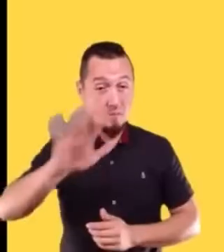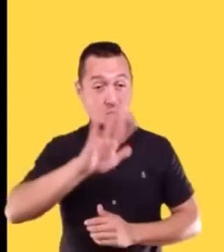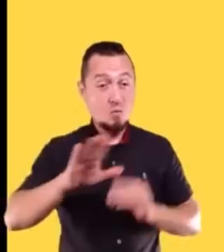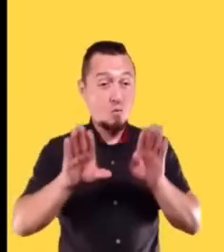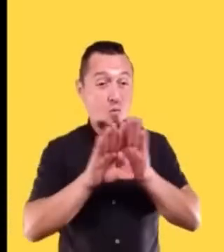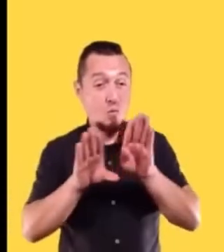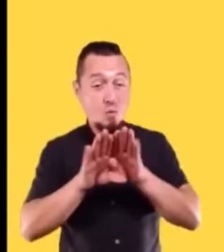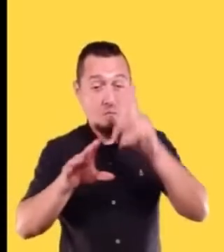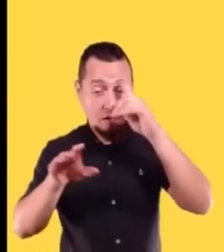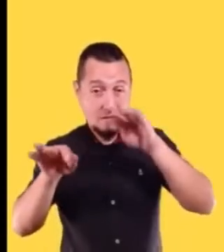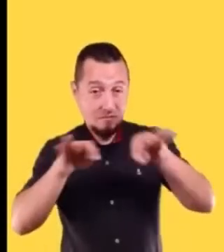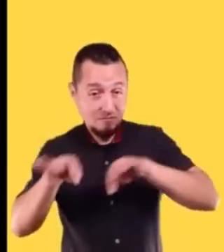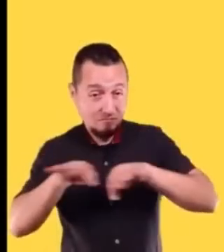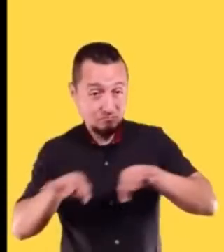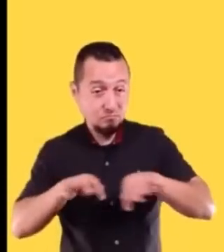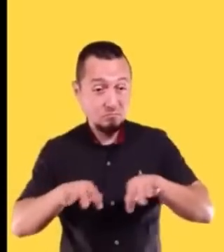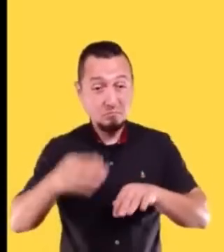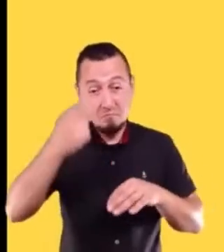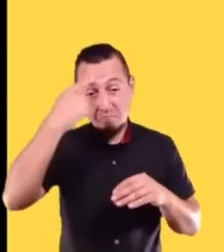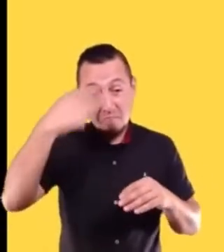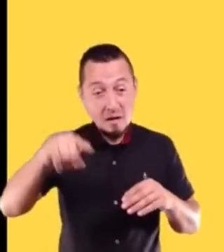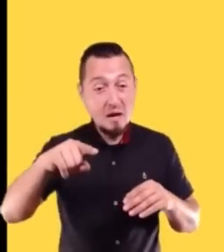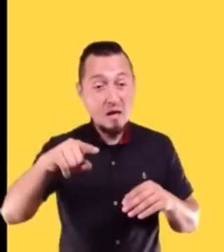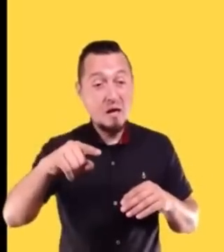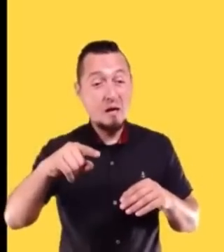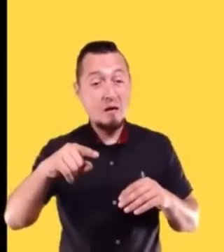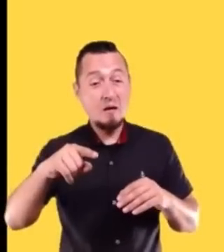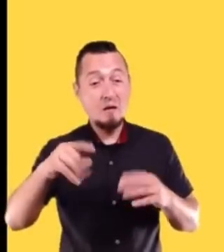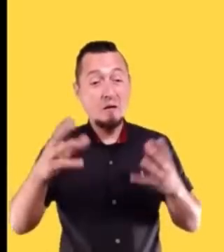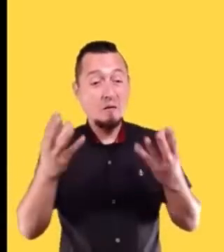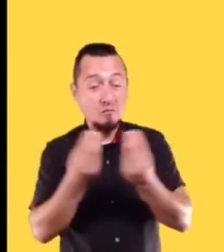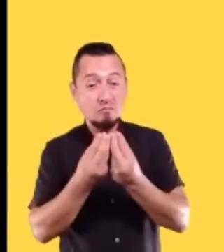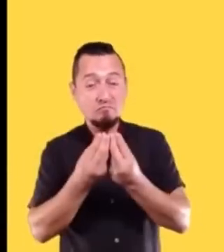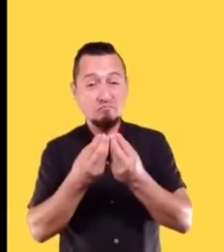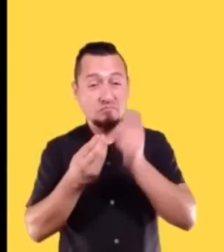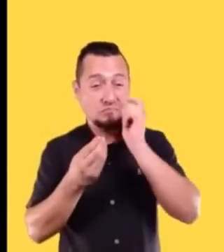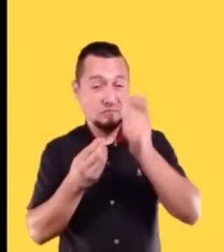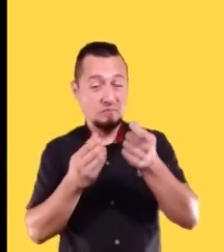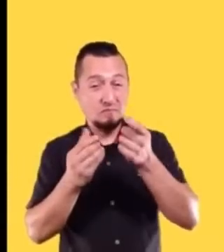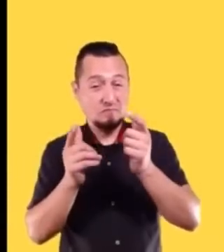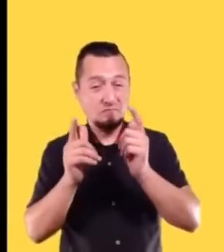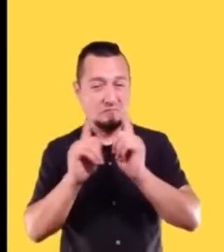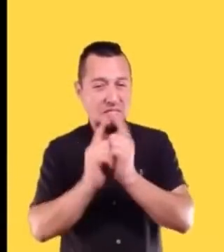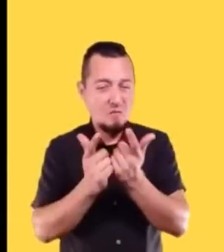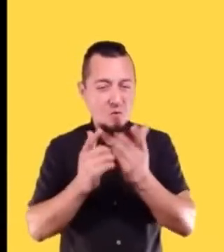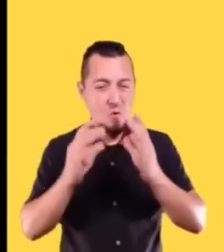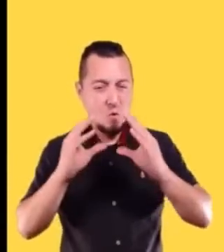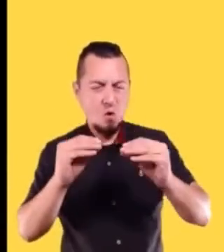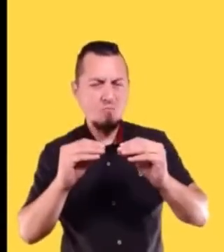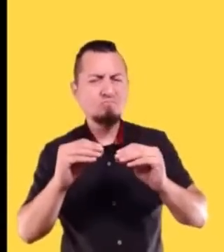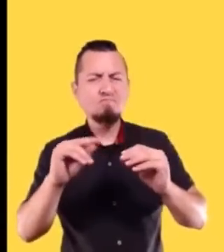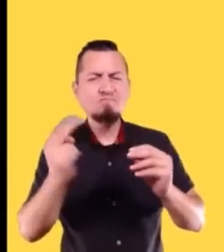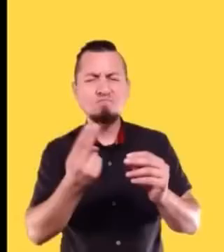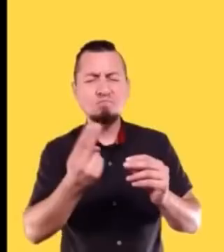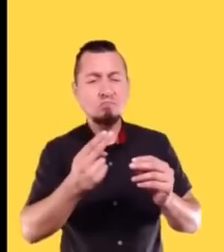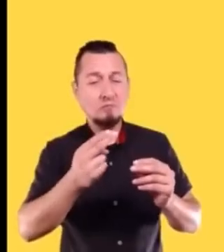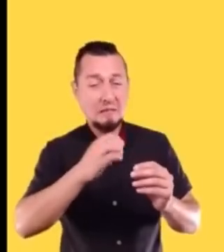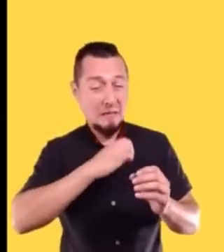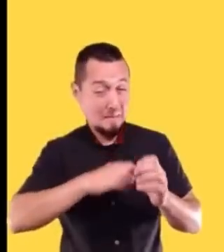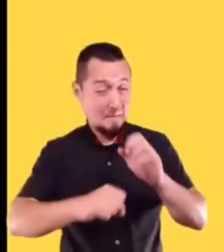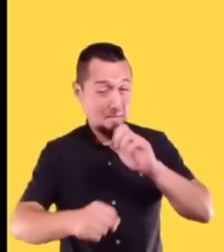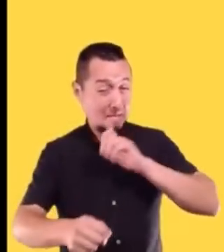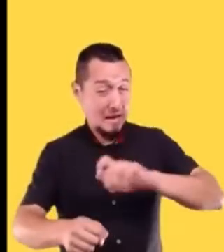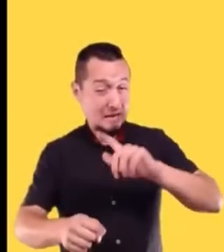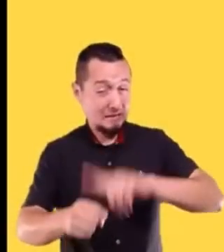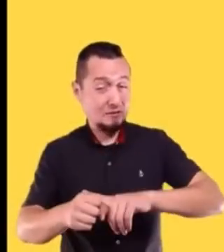tenemos para desarrollar los procesos de enseñanza-aprendizaje, pero muy en especial tenemos una herramienta